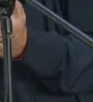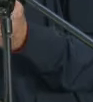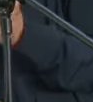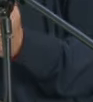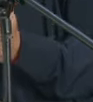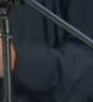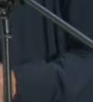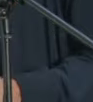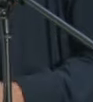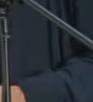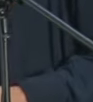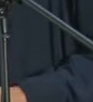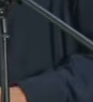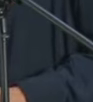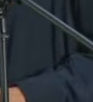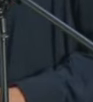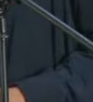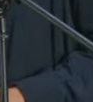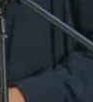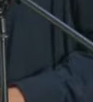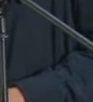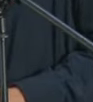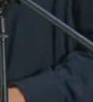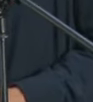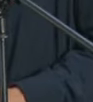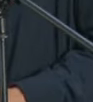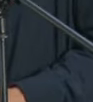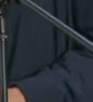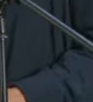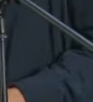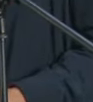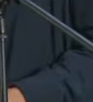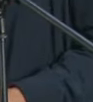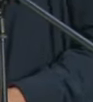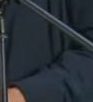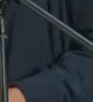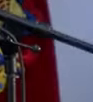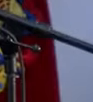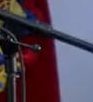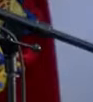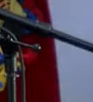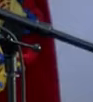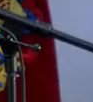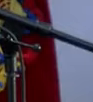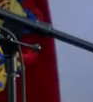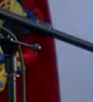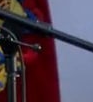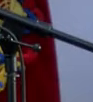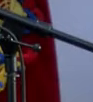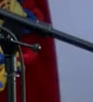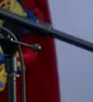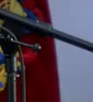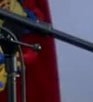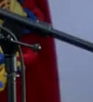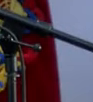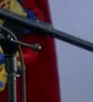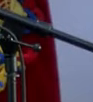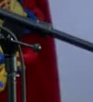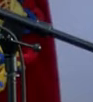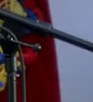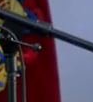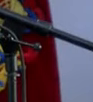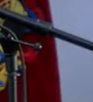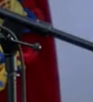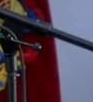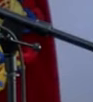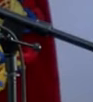claro, cuidado, les hacemos juez y parte. Mañana yo le digo que no está bien los faros porque vendo faros, eso tampoco podemos permitir. Pero si